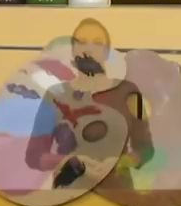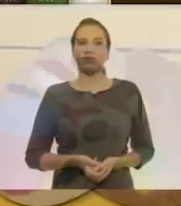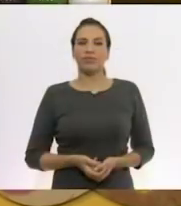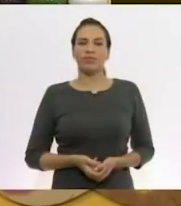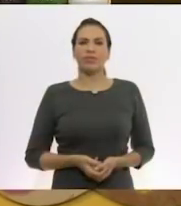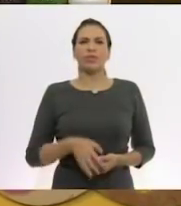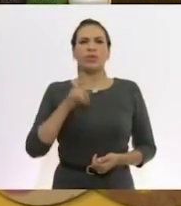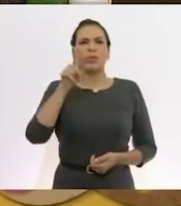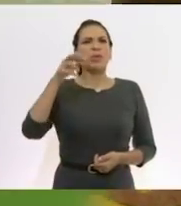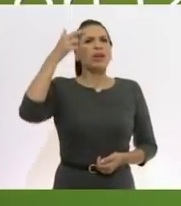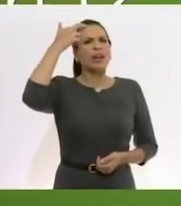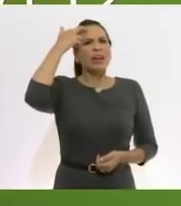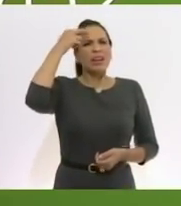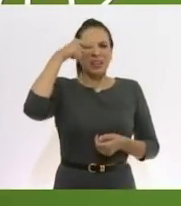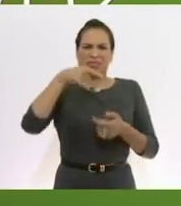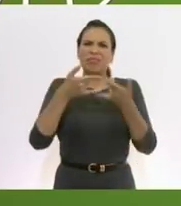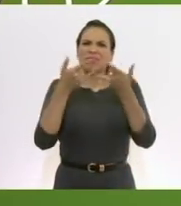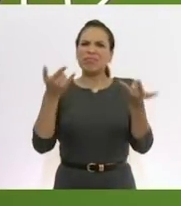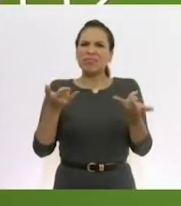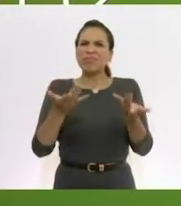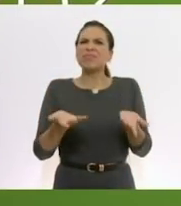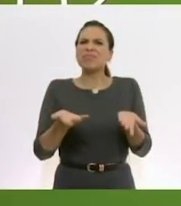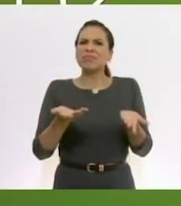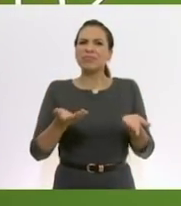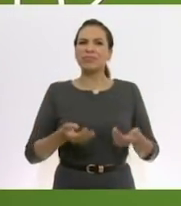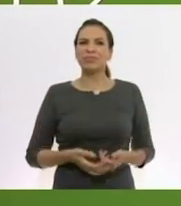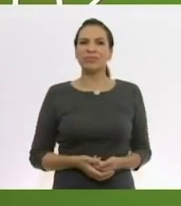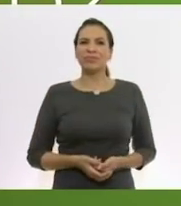¿Qué recuerdas de esa historia?